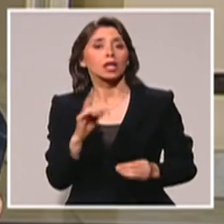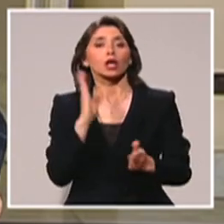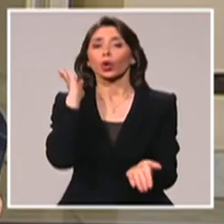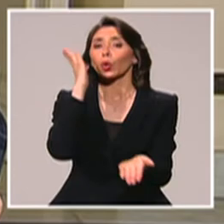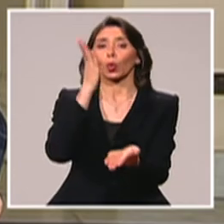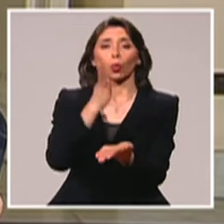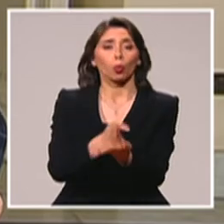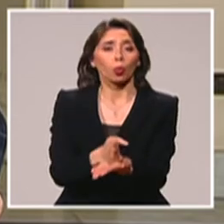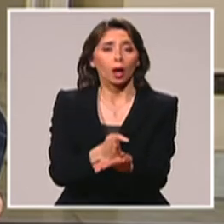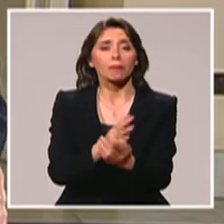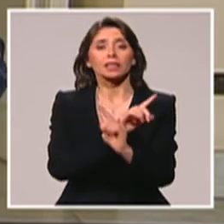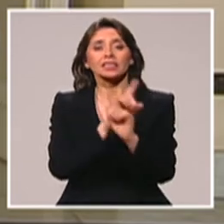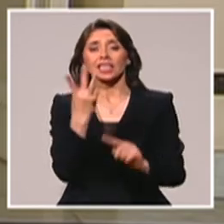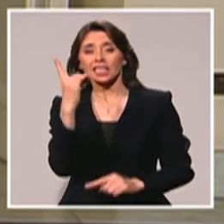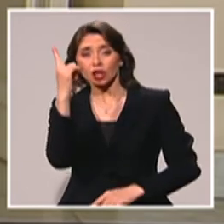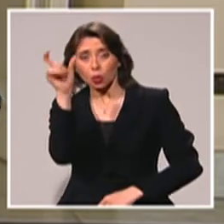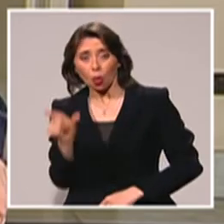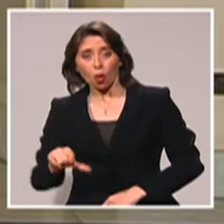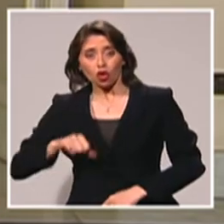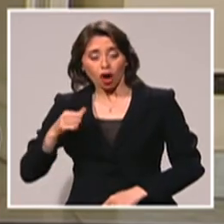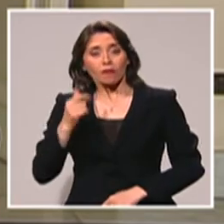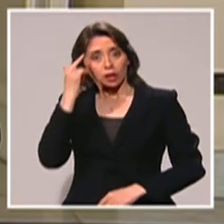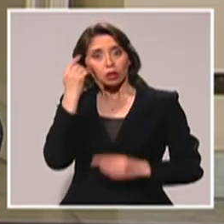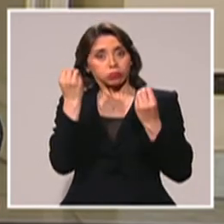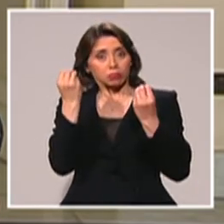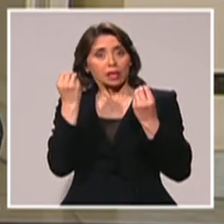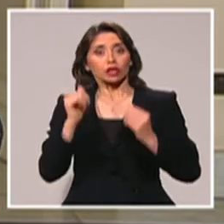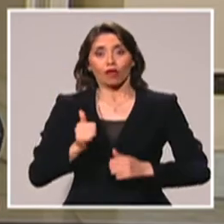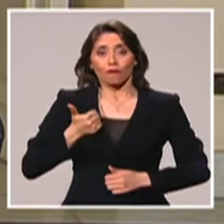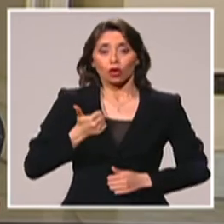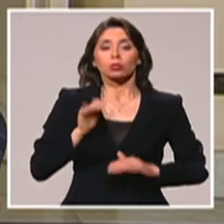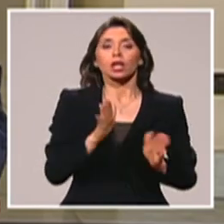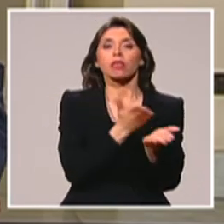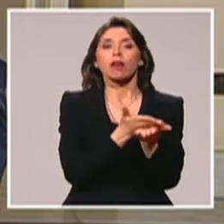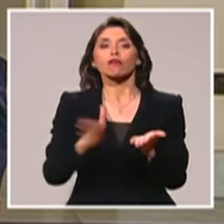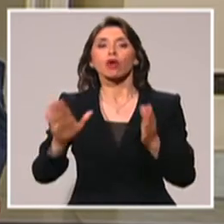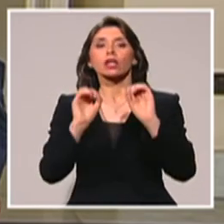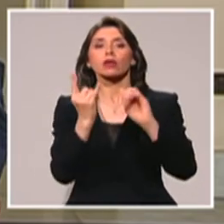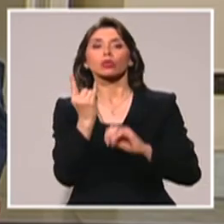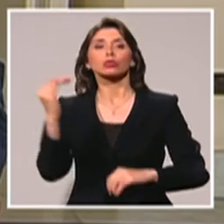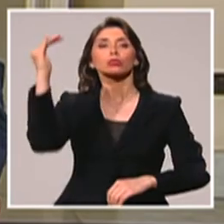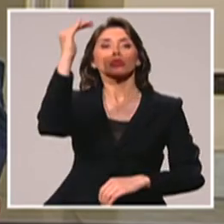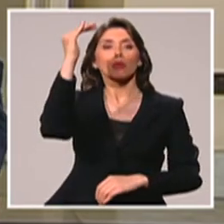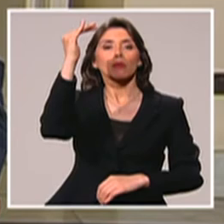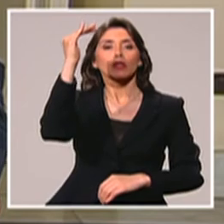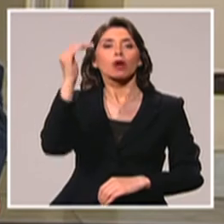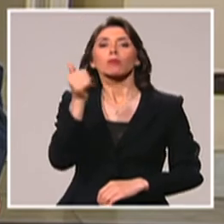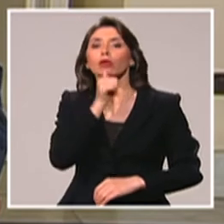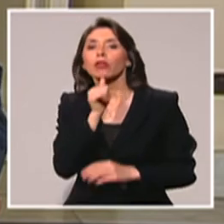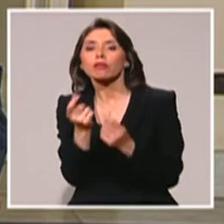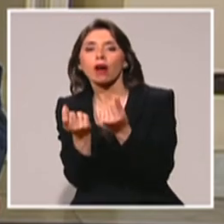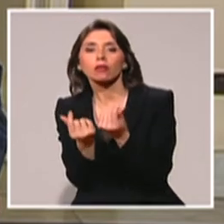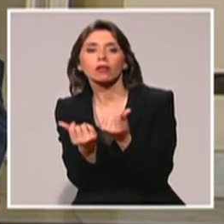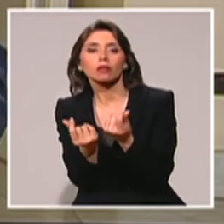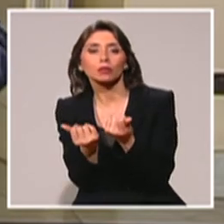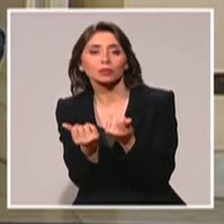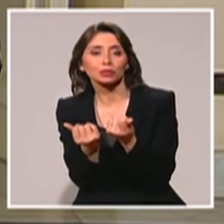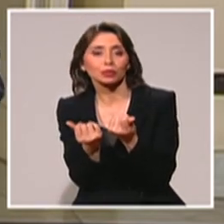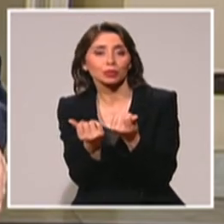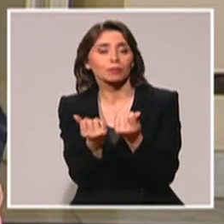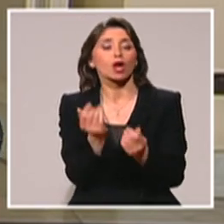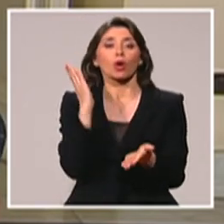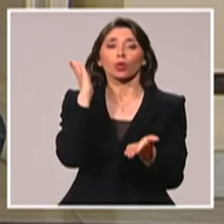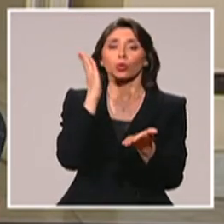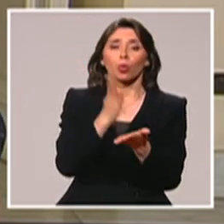más ningún joven con mérito y voluntad quede fuera de la educación superior por falta de recursos y que